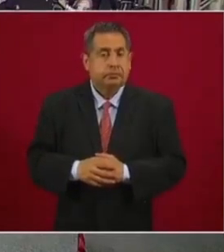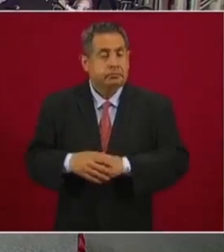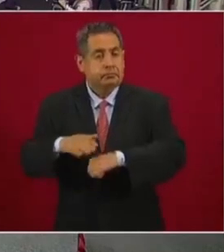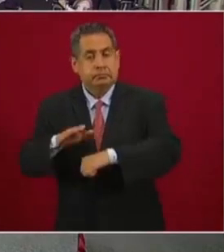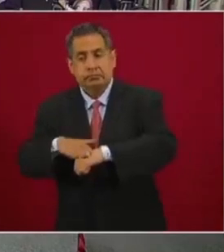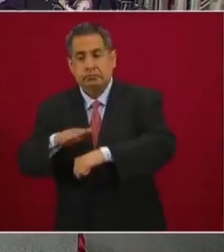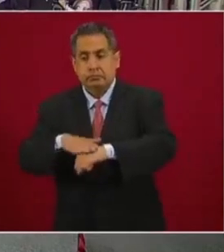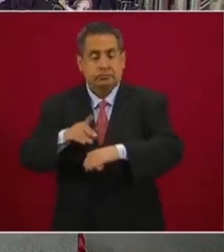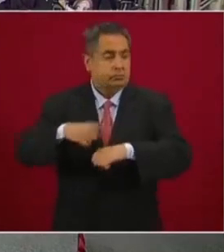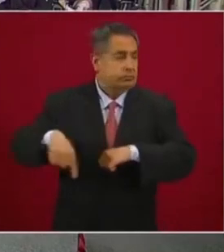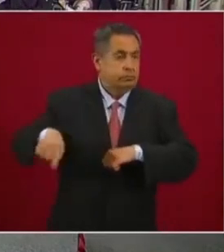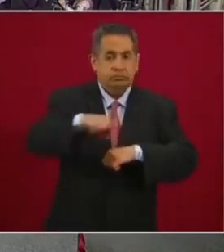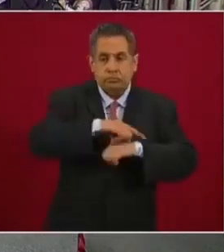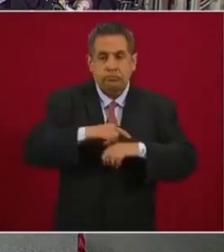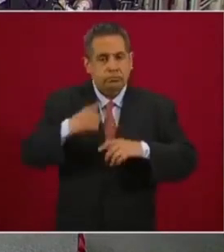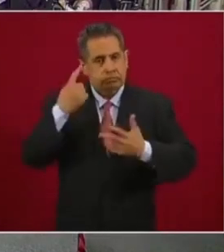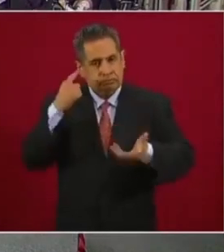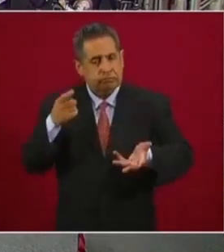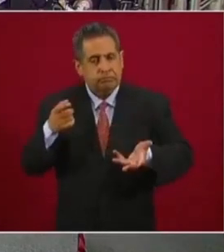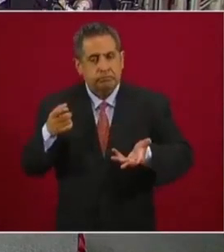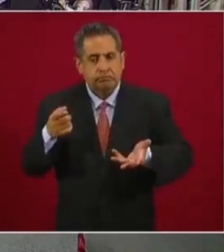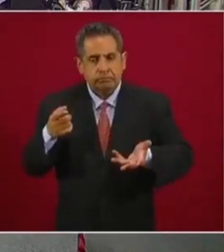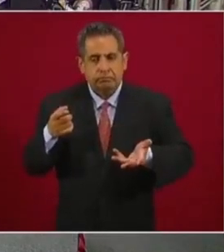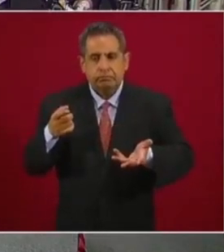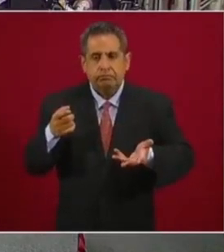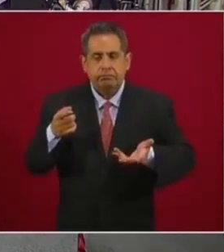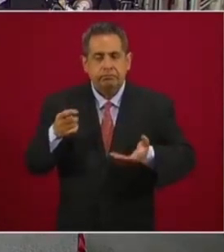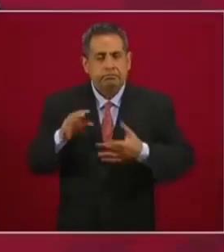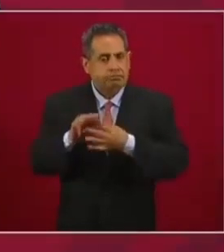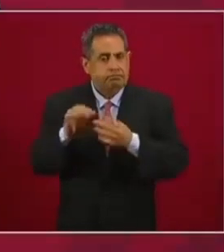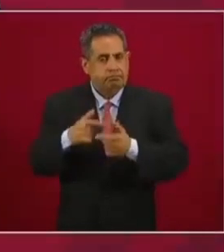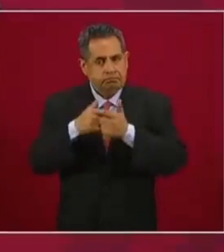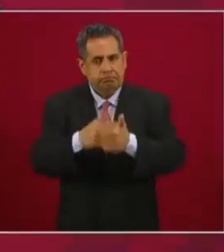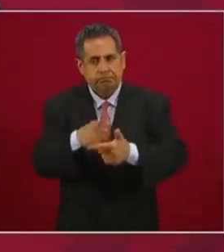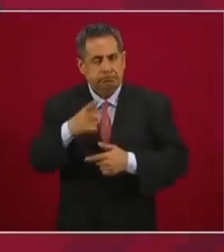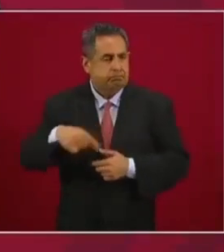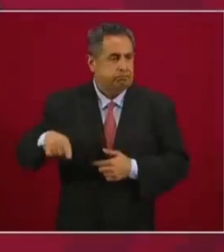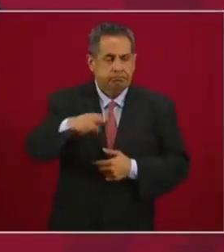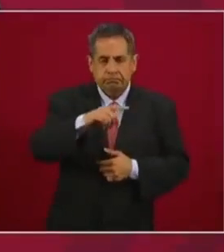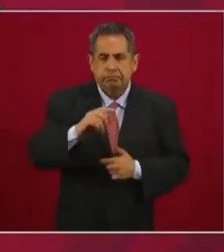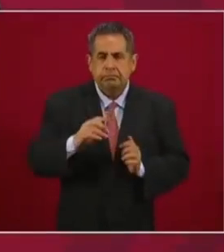a todas, a todos, a que se sigan